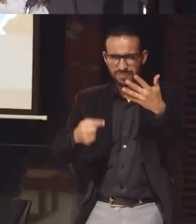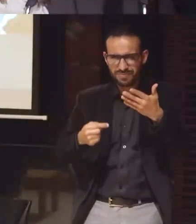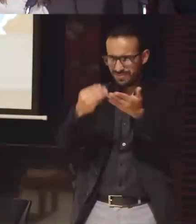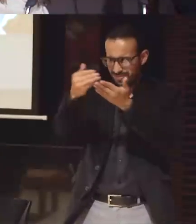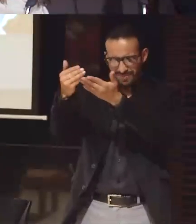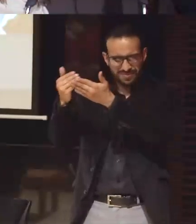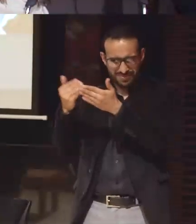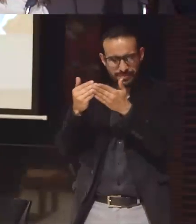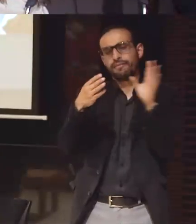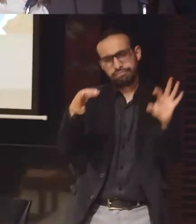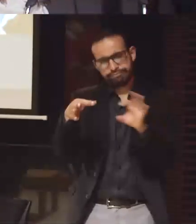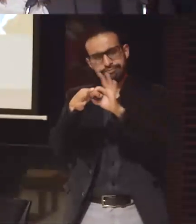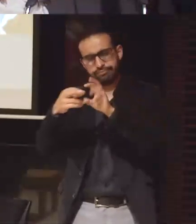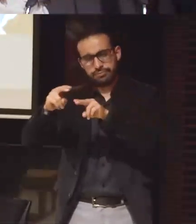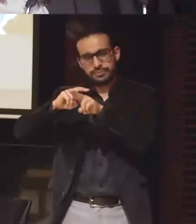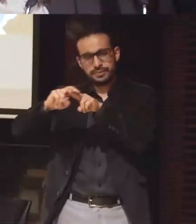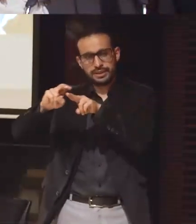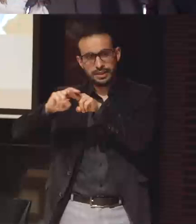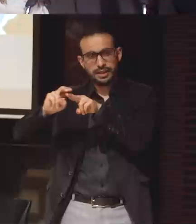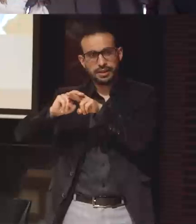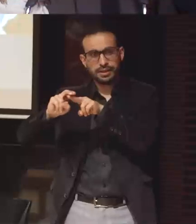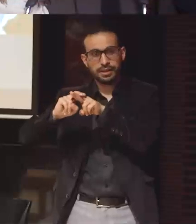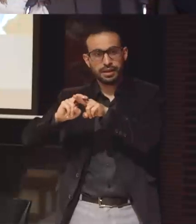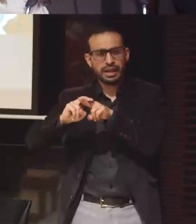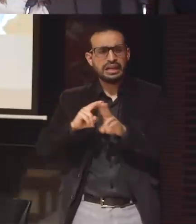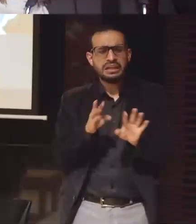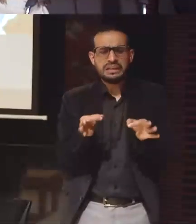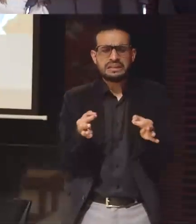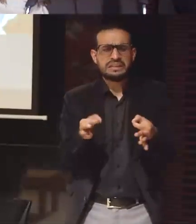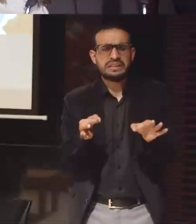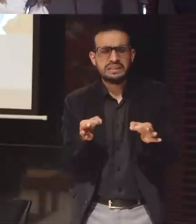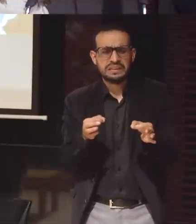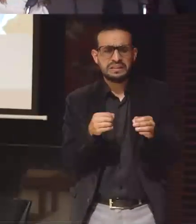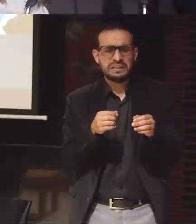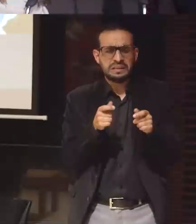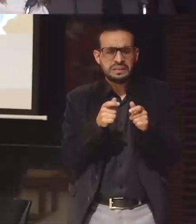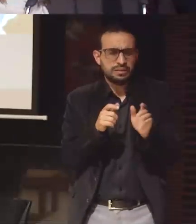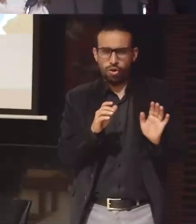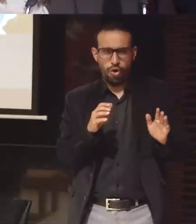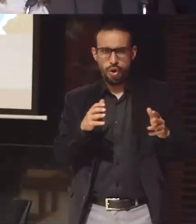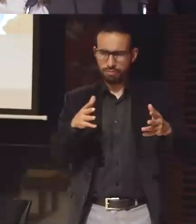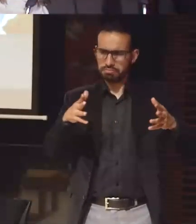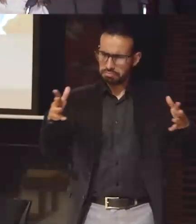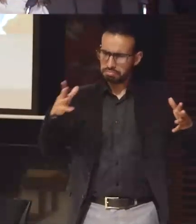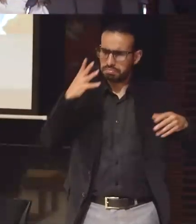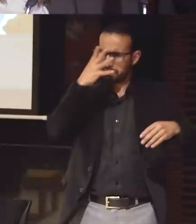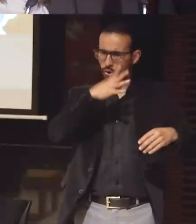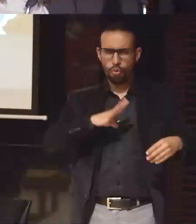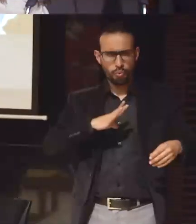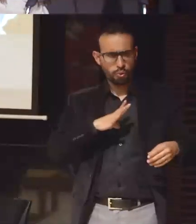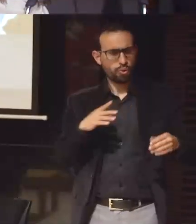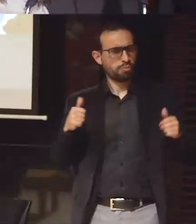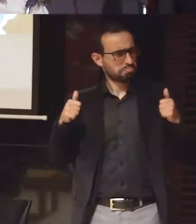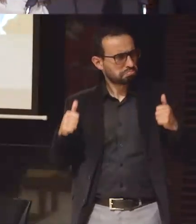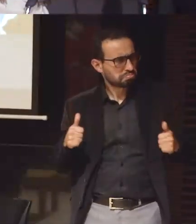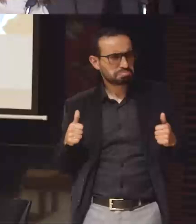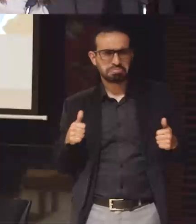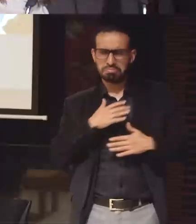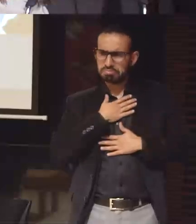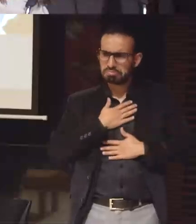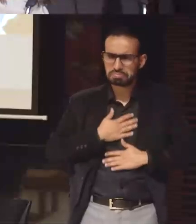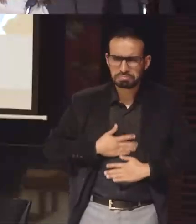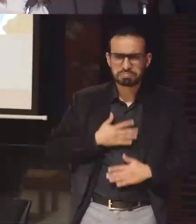metro, no sea solo lo que se necesite para operar, sino para convivir. Y eso además termina